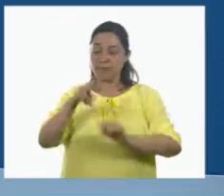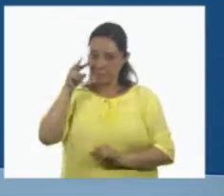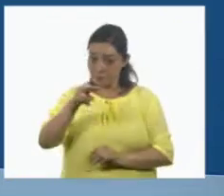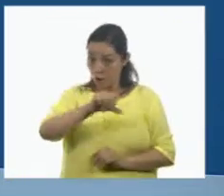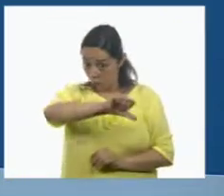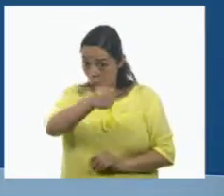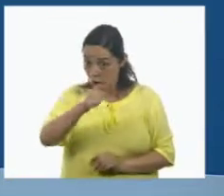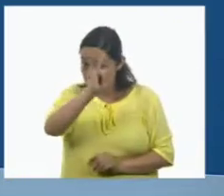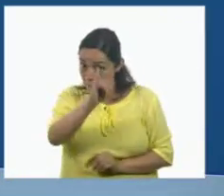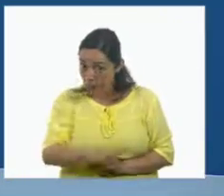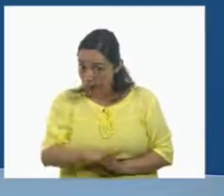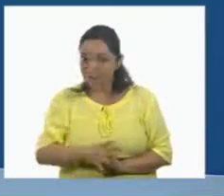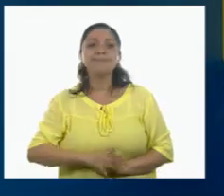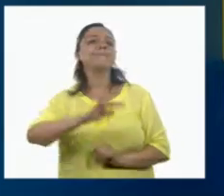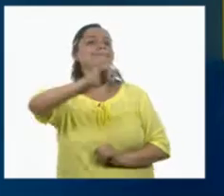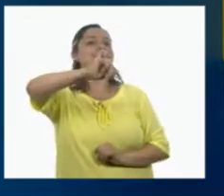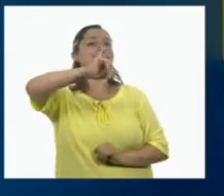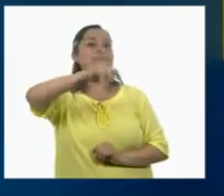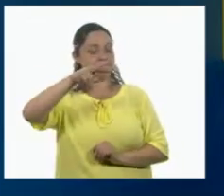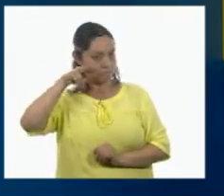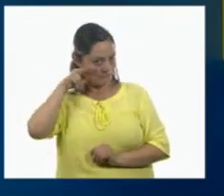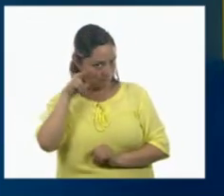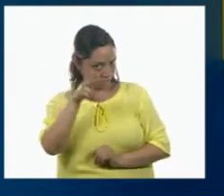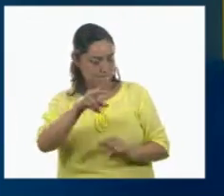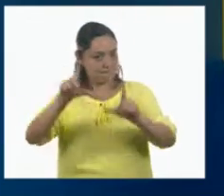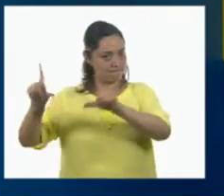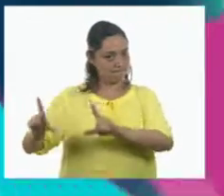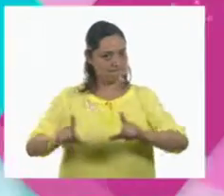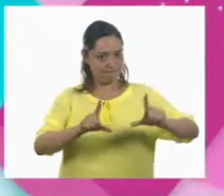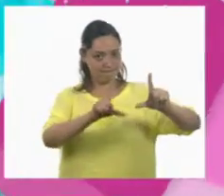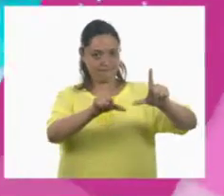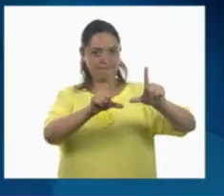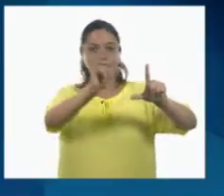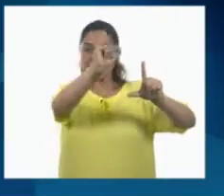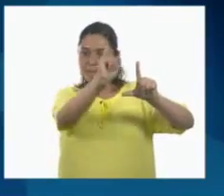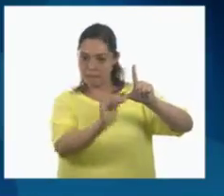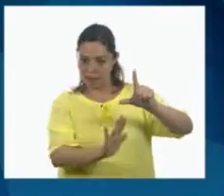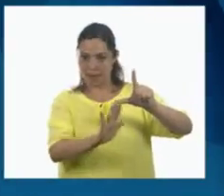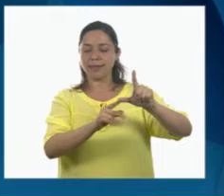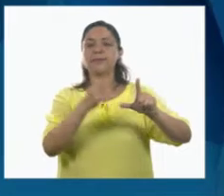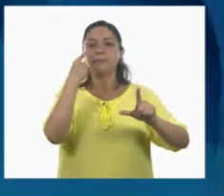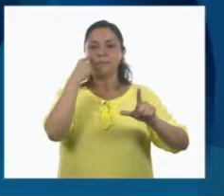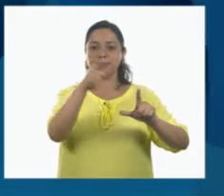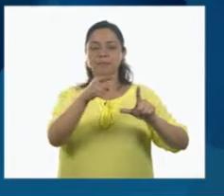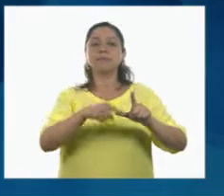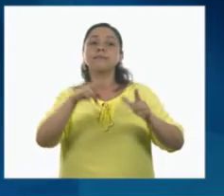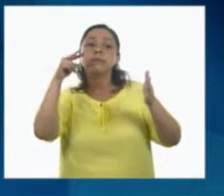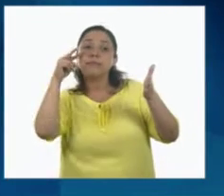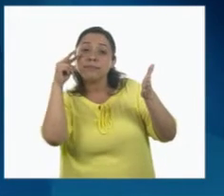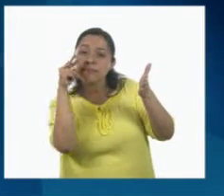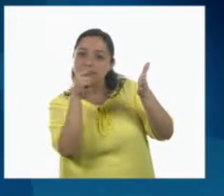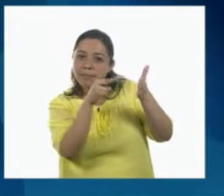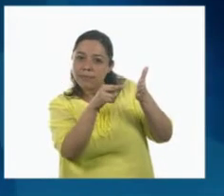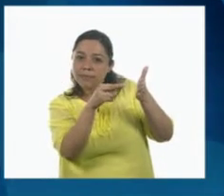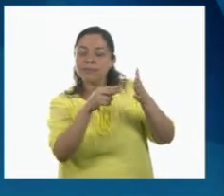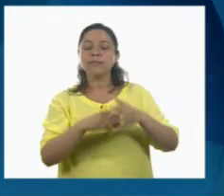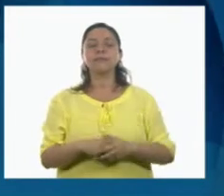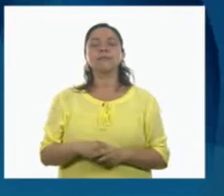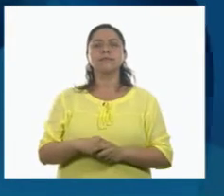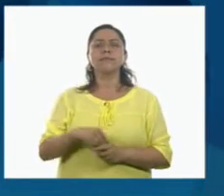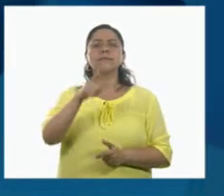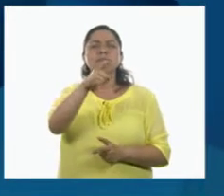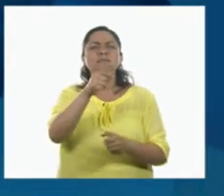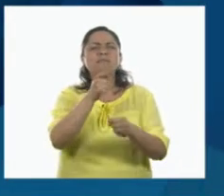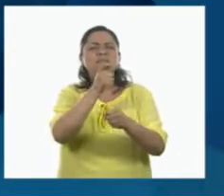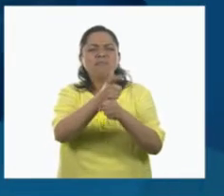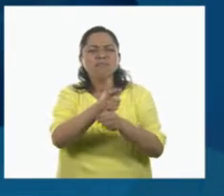imagen? Sí. Vamos a ver la siguiente imagen. Como pueden ver en esta imagen